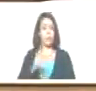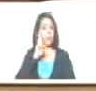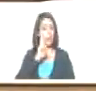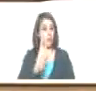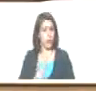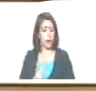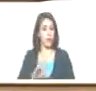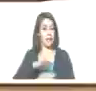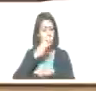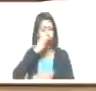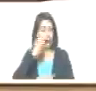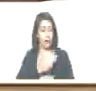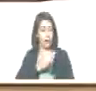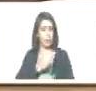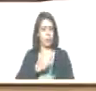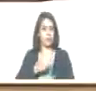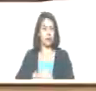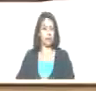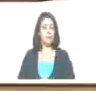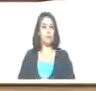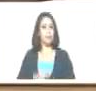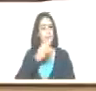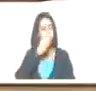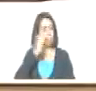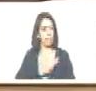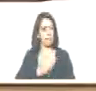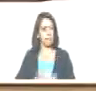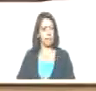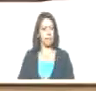real, verdadera,